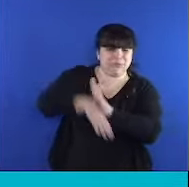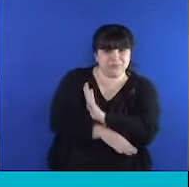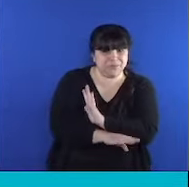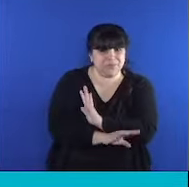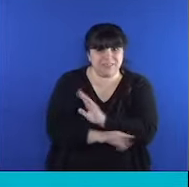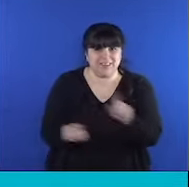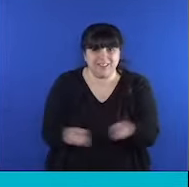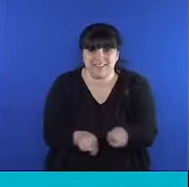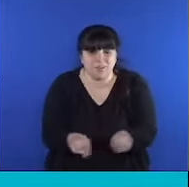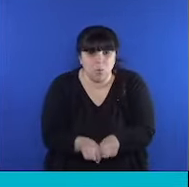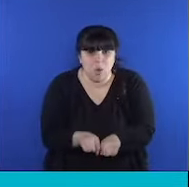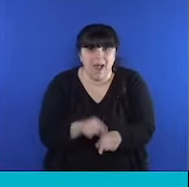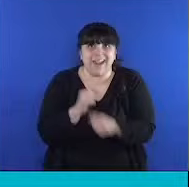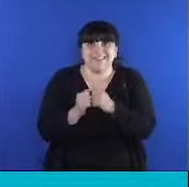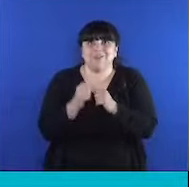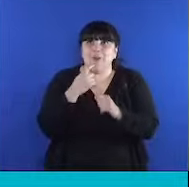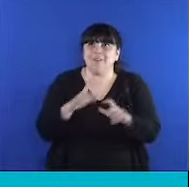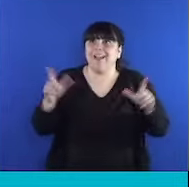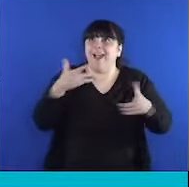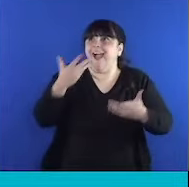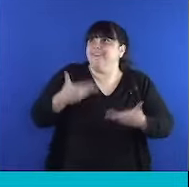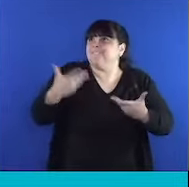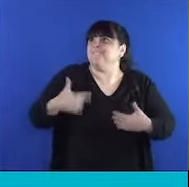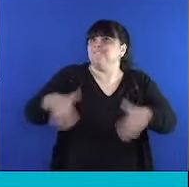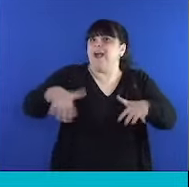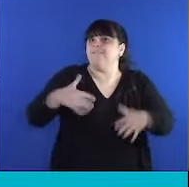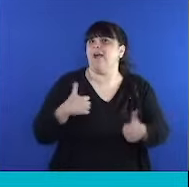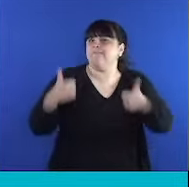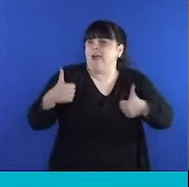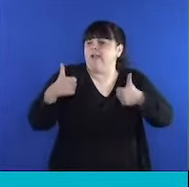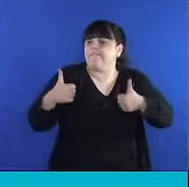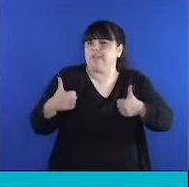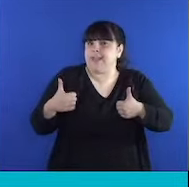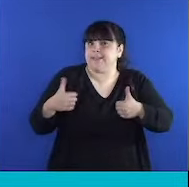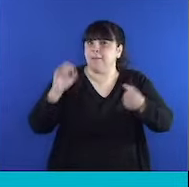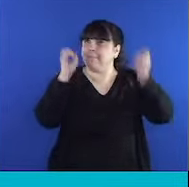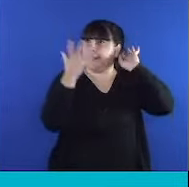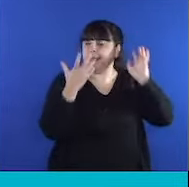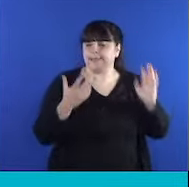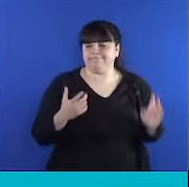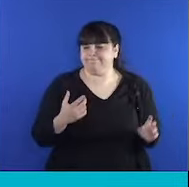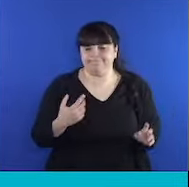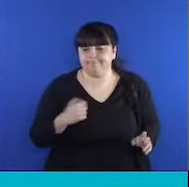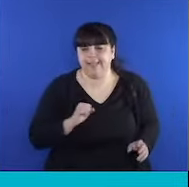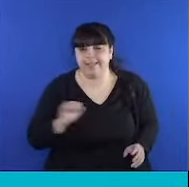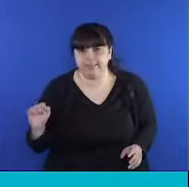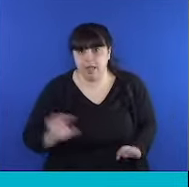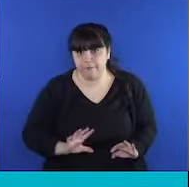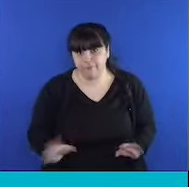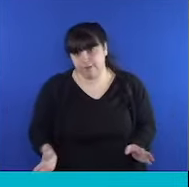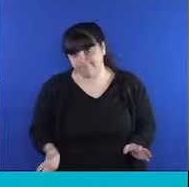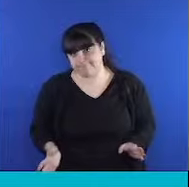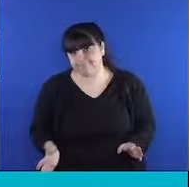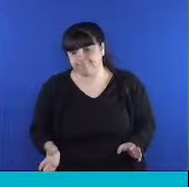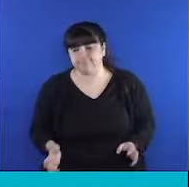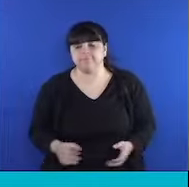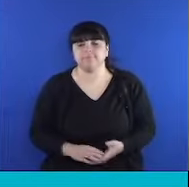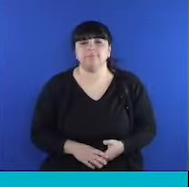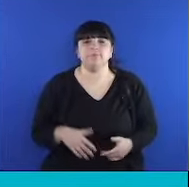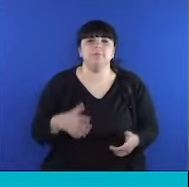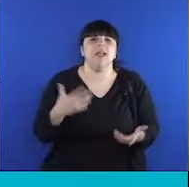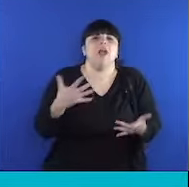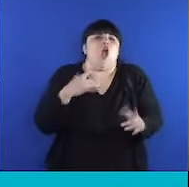historia, digamos, de éxito que nos quieren vender de parte del gobierno de Milei es una estafa. Entonces, bueno, esto